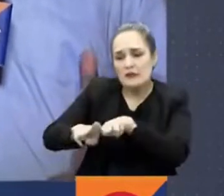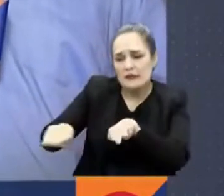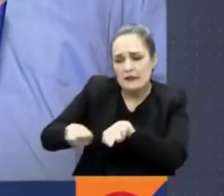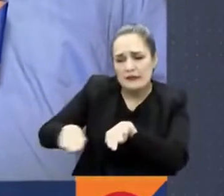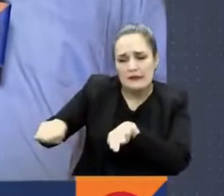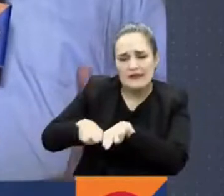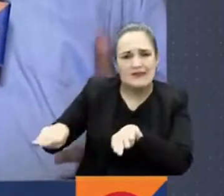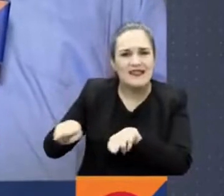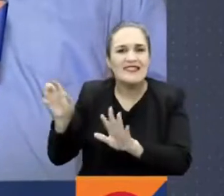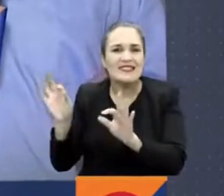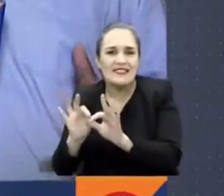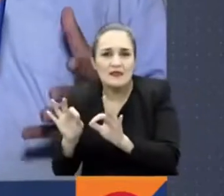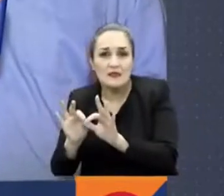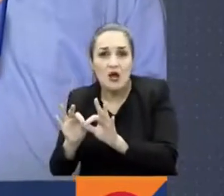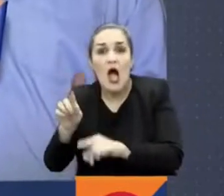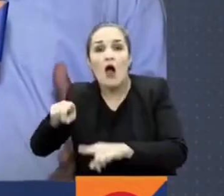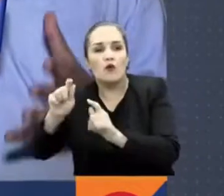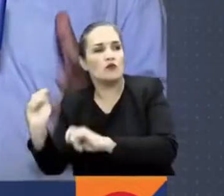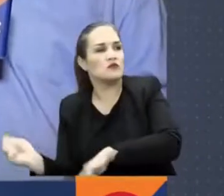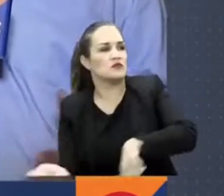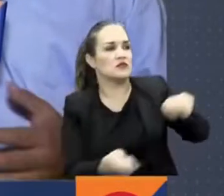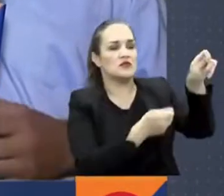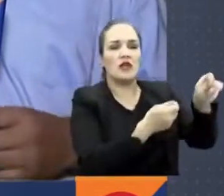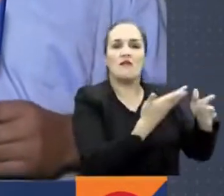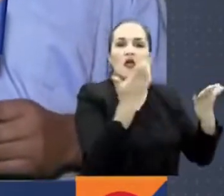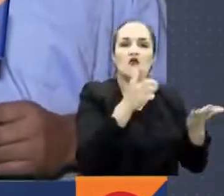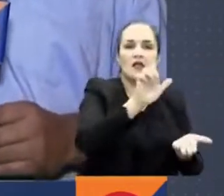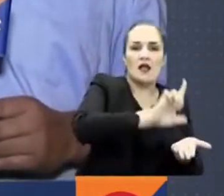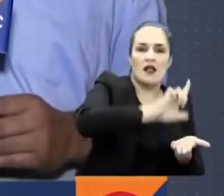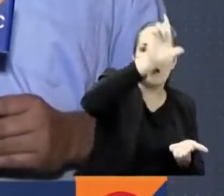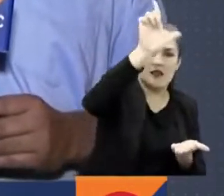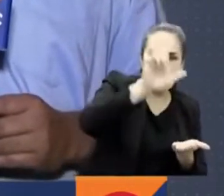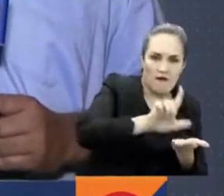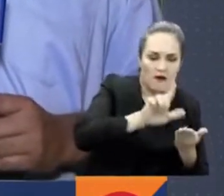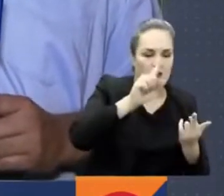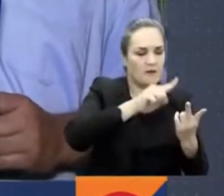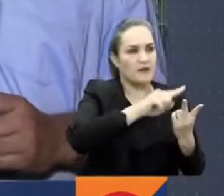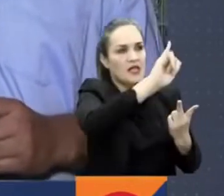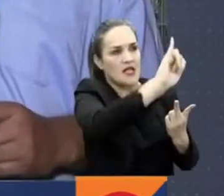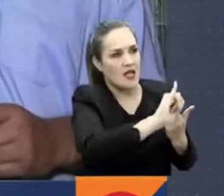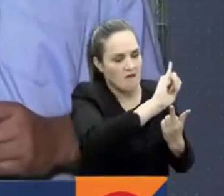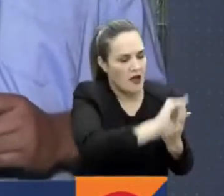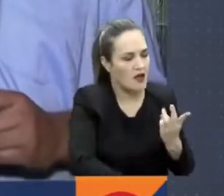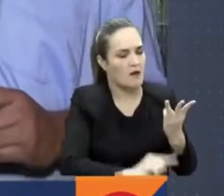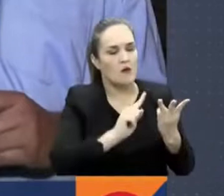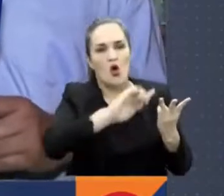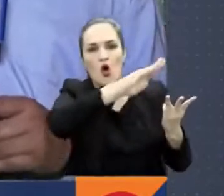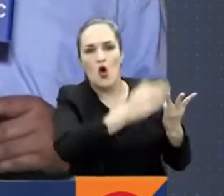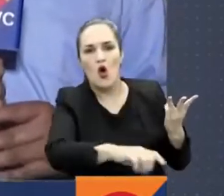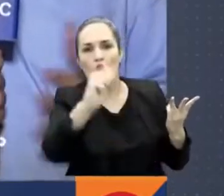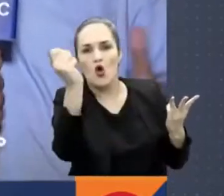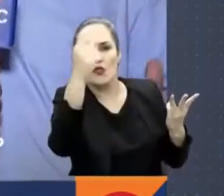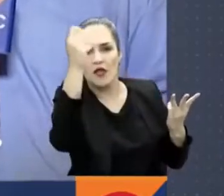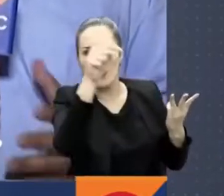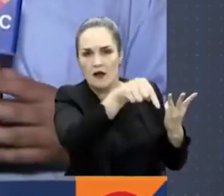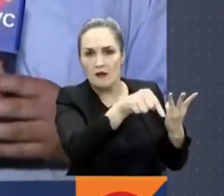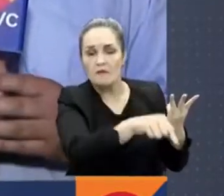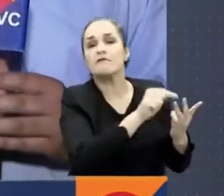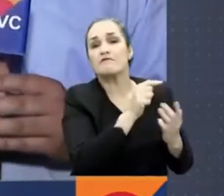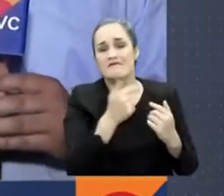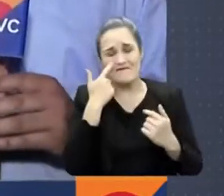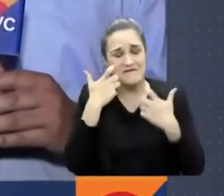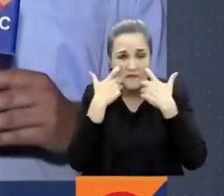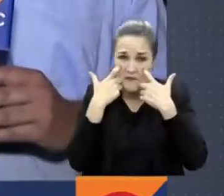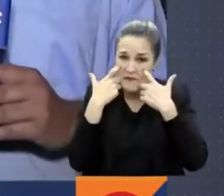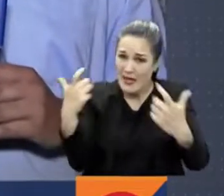Algunos han sido trasladados a Honda, otras al Líbano y otras a Ibagué. Veamos cómo fue lo que ocurrió, qué imágenes, las impresionantes